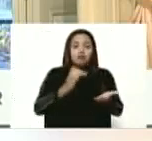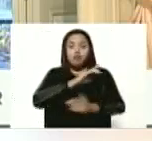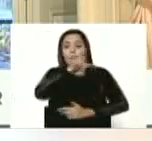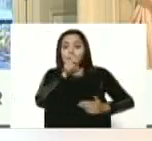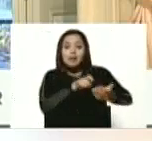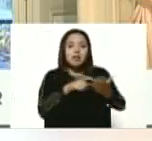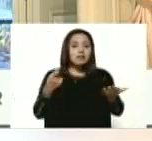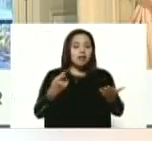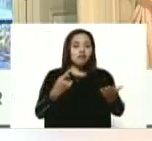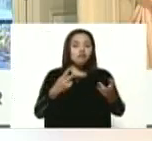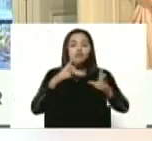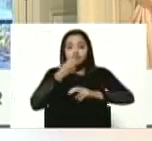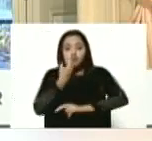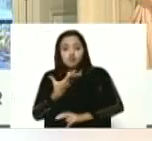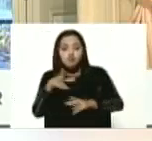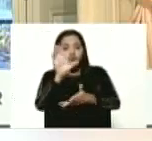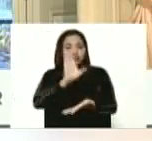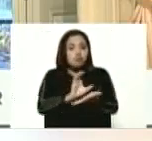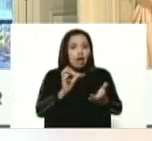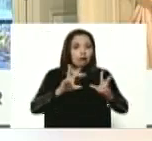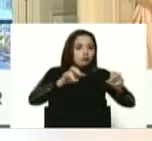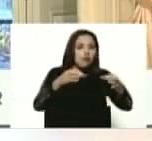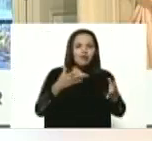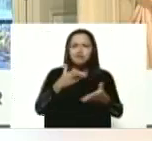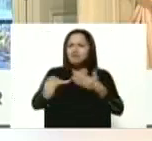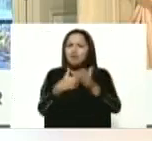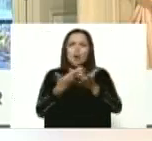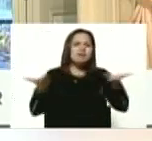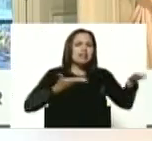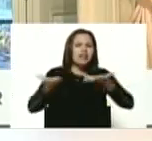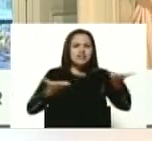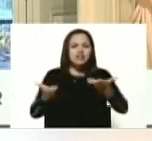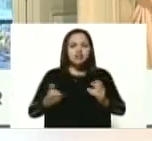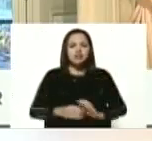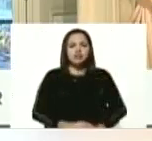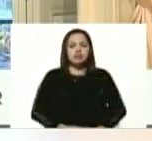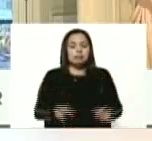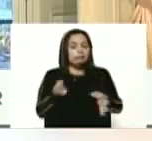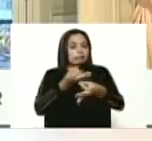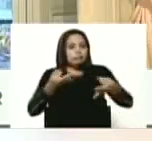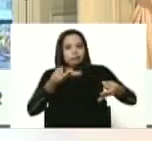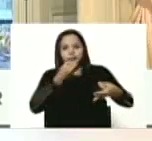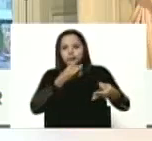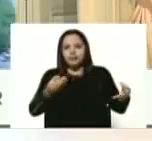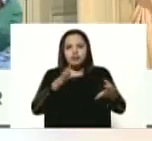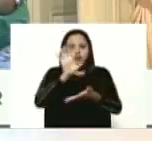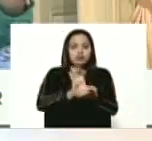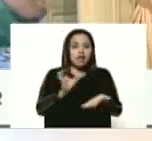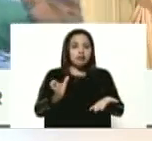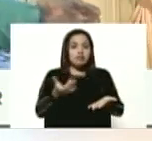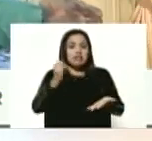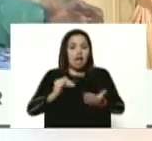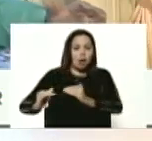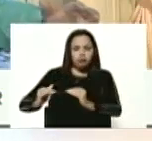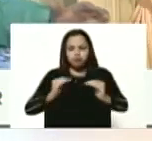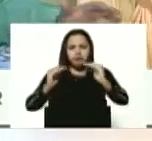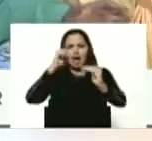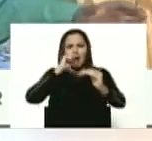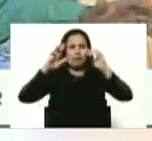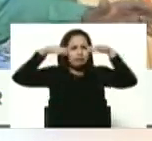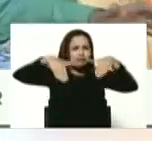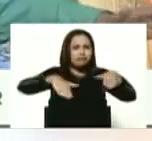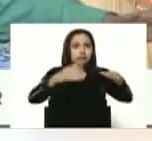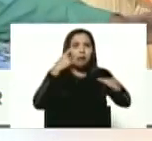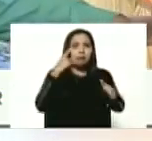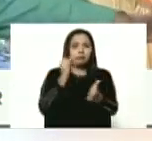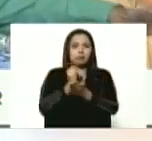muy moderna, una ciudad con todos los servicios, ultramoderna. Y quedó inundada, y ustedes ven